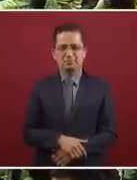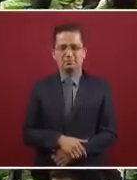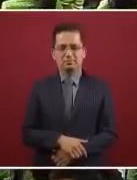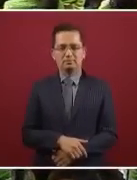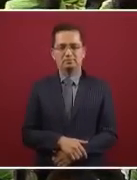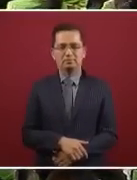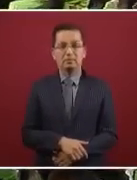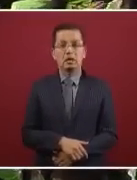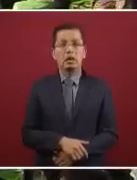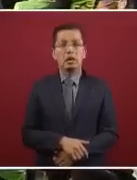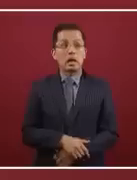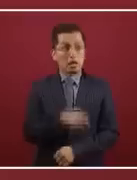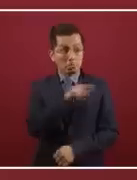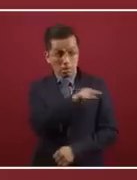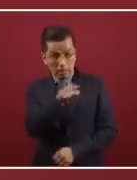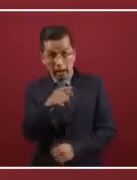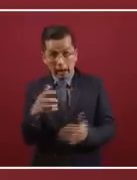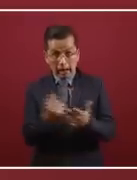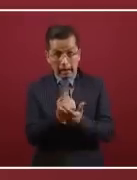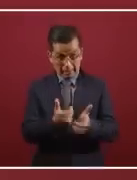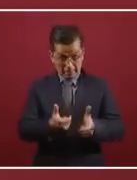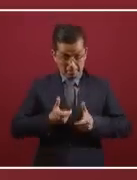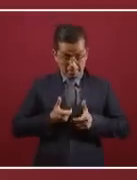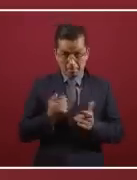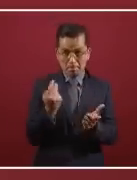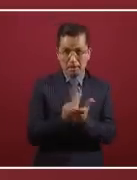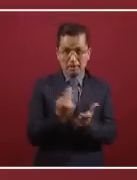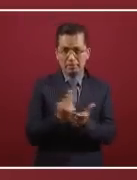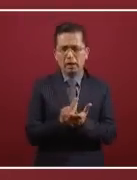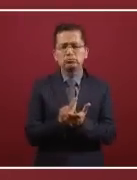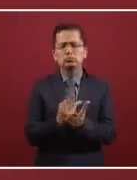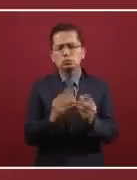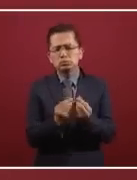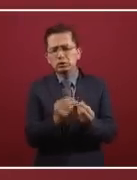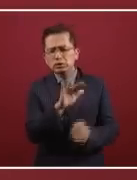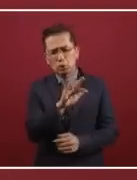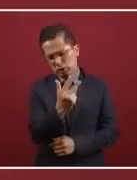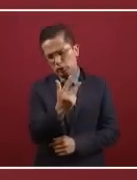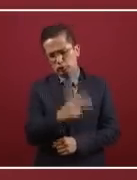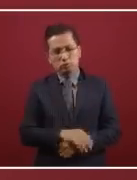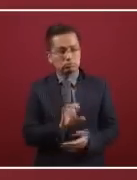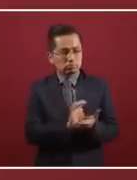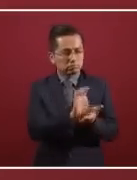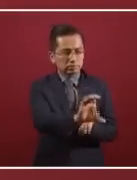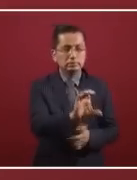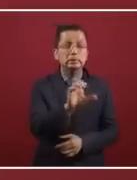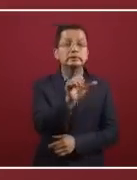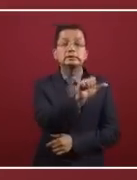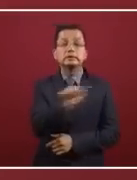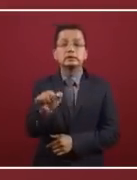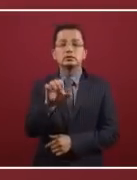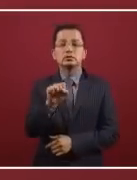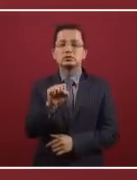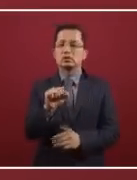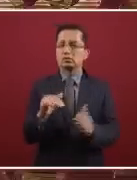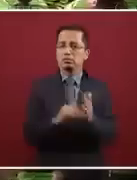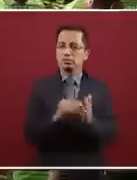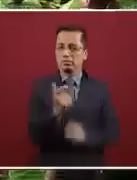Los de medalla de plata fueron 58, 660 mil pesos.